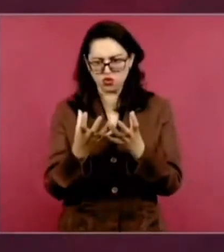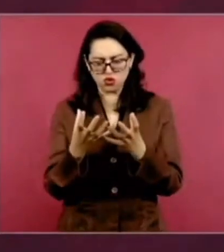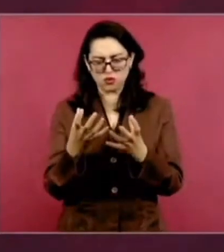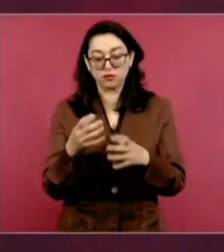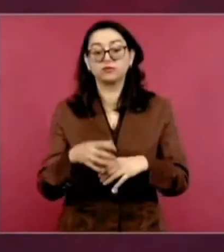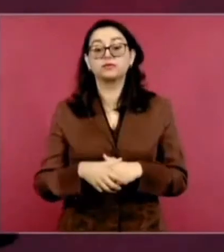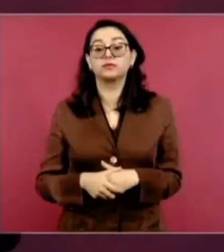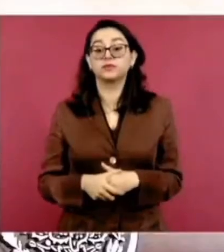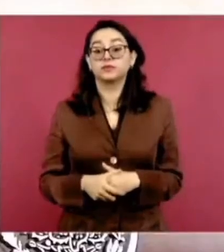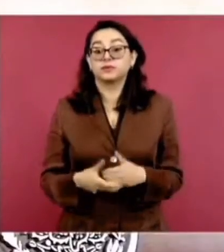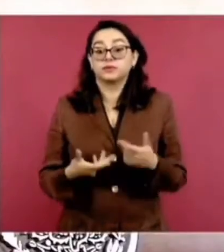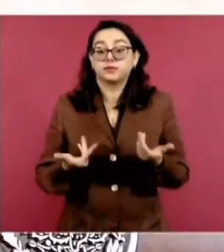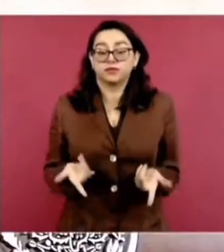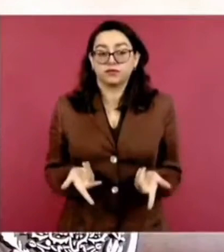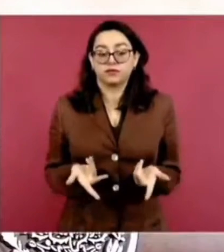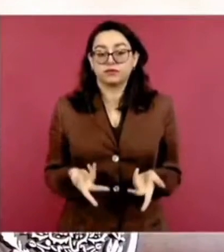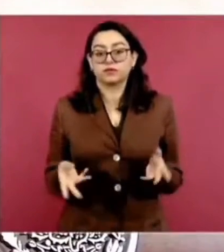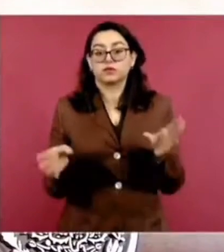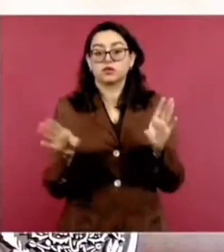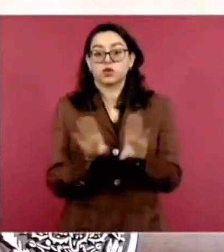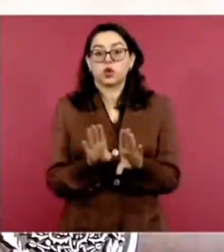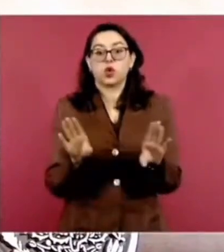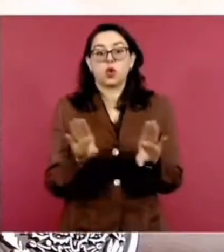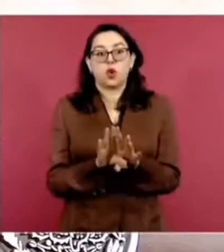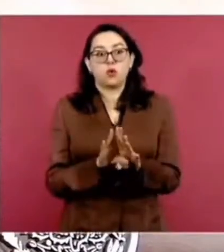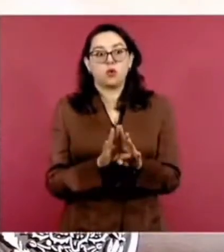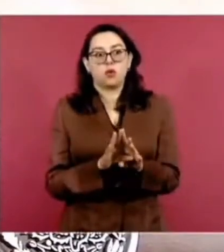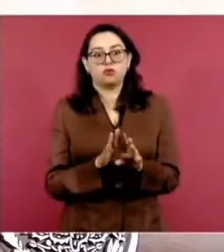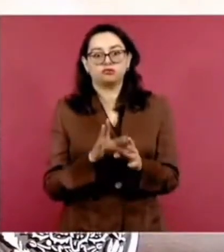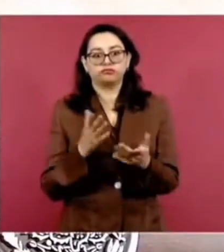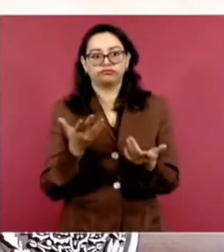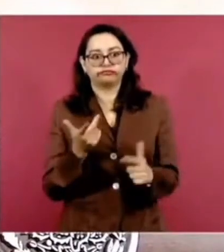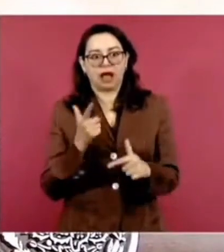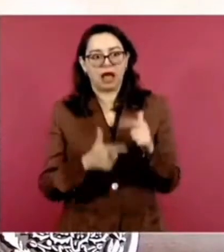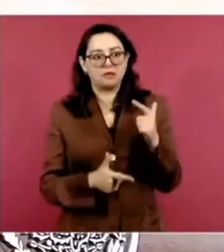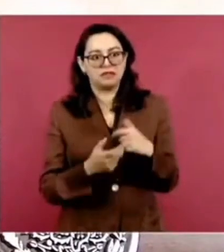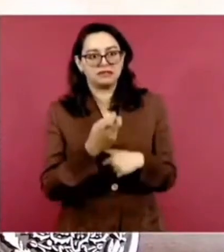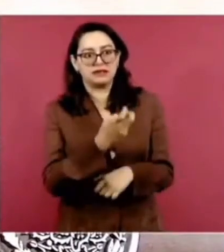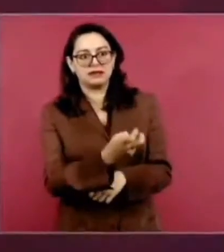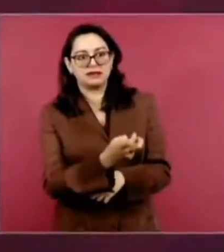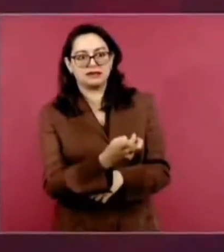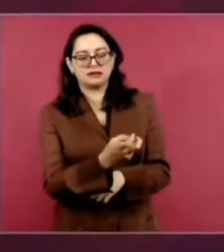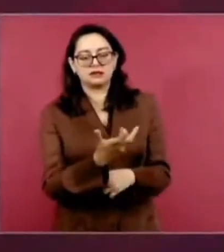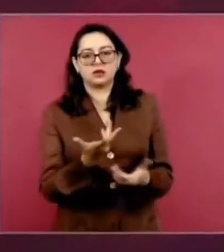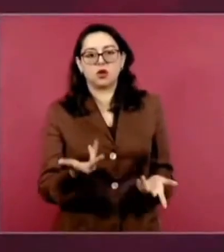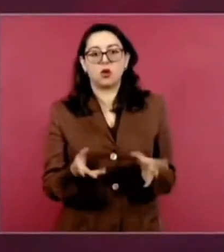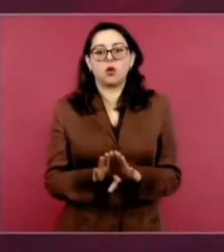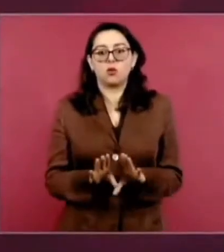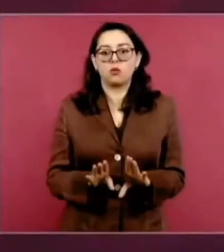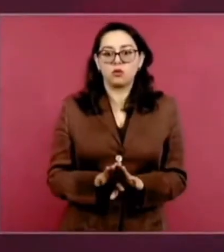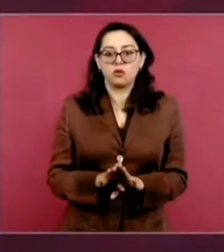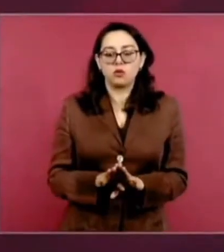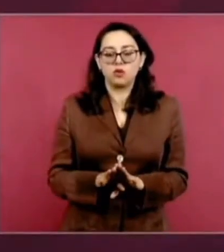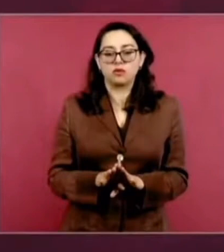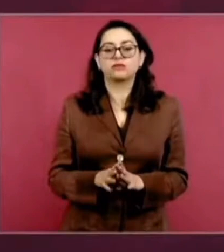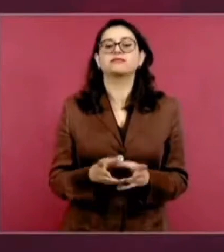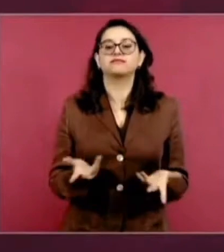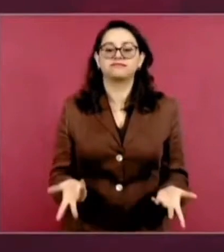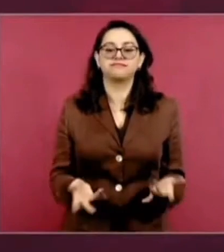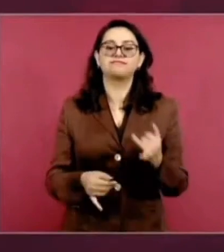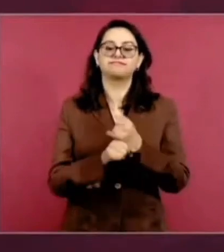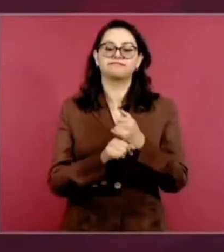Entonces hay que informar, aprovechar las redes sociales,